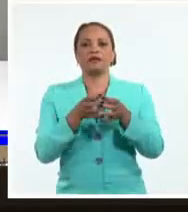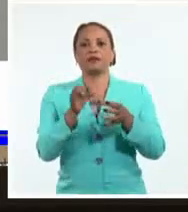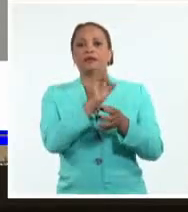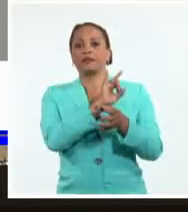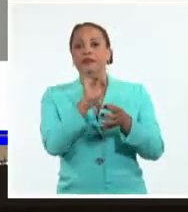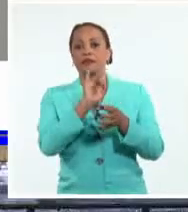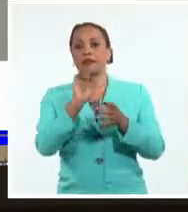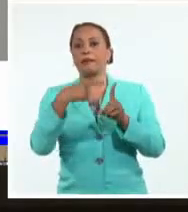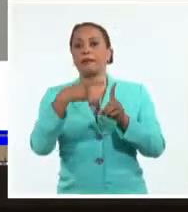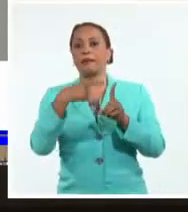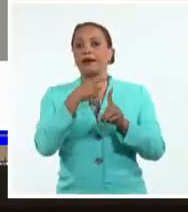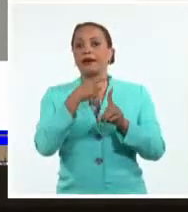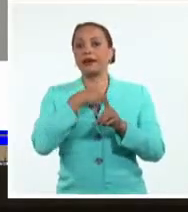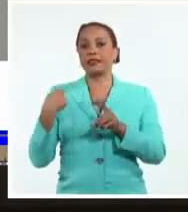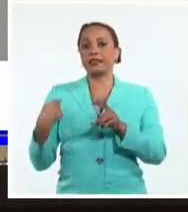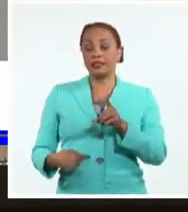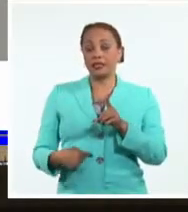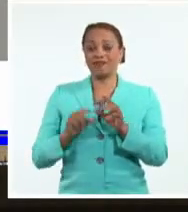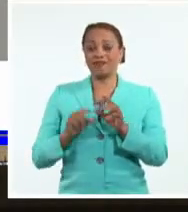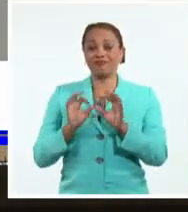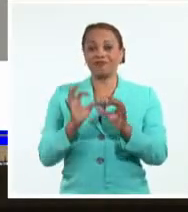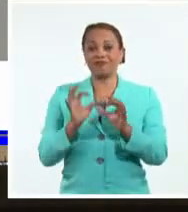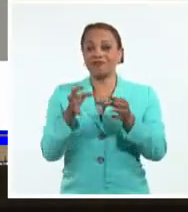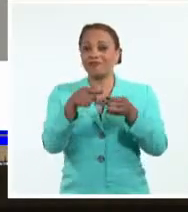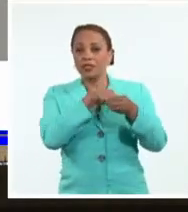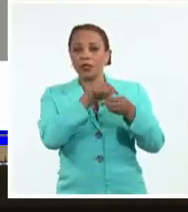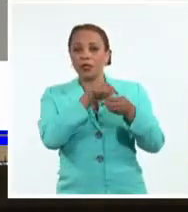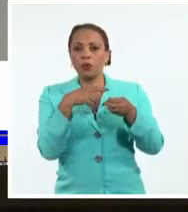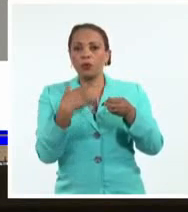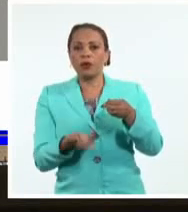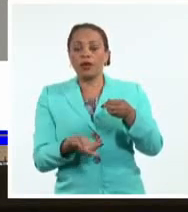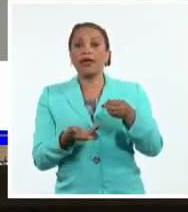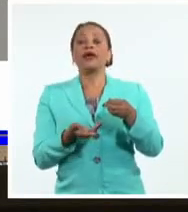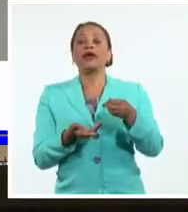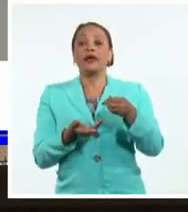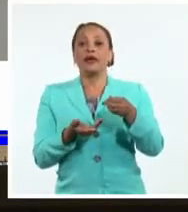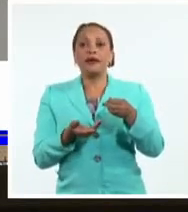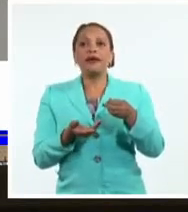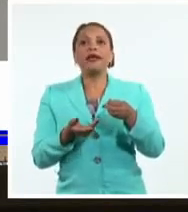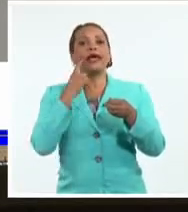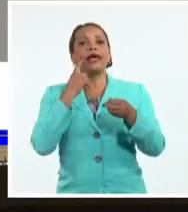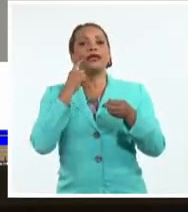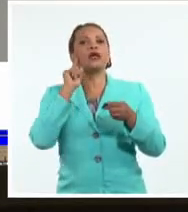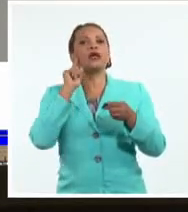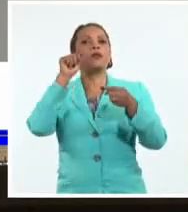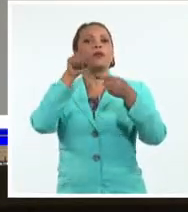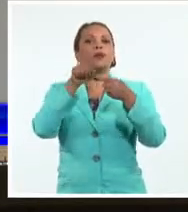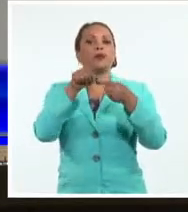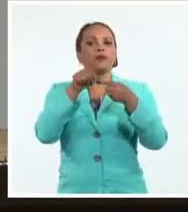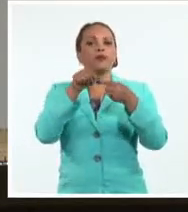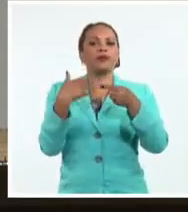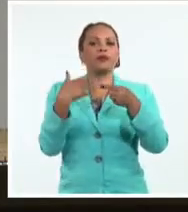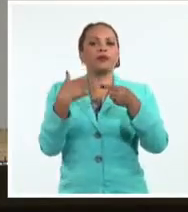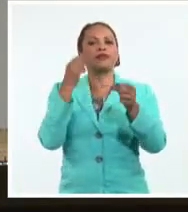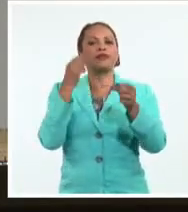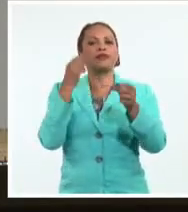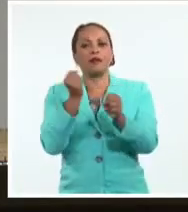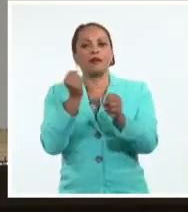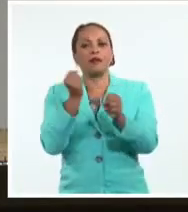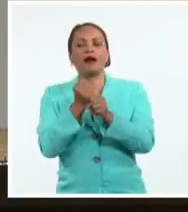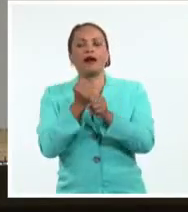77 Machina enfatiza en el propósito de trabajar de